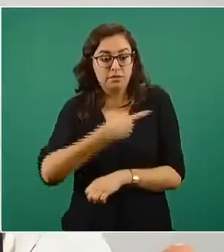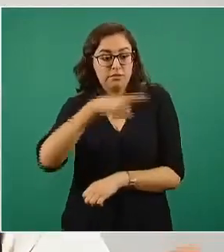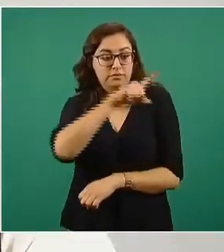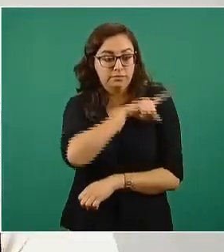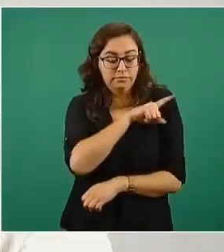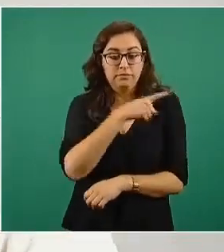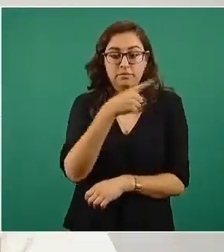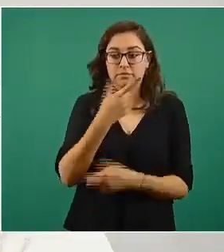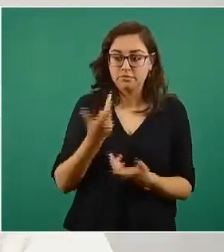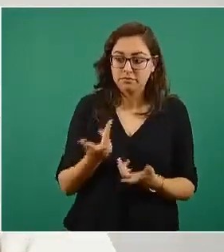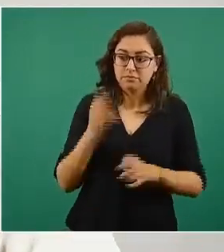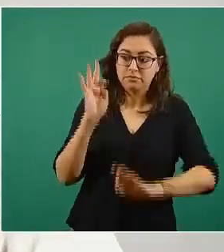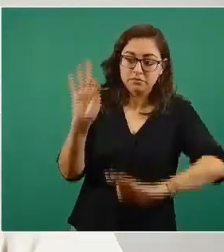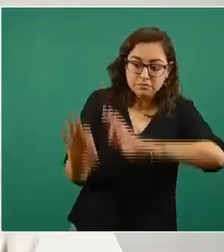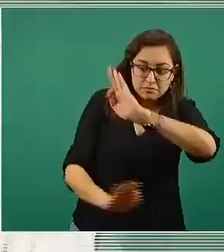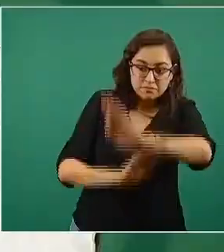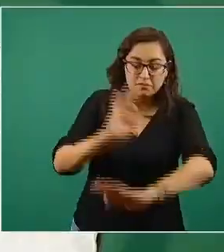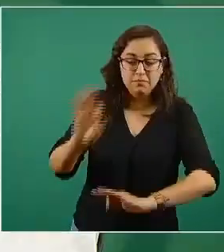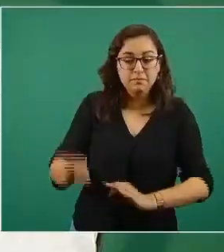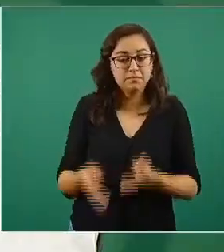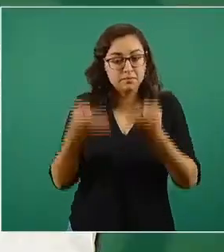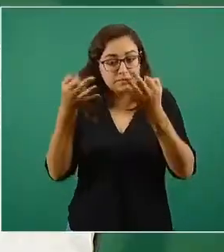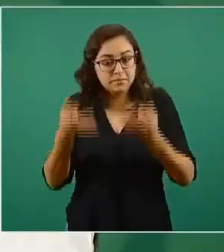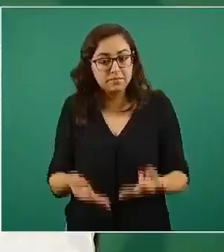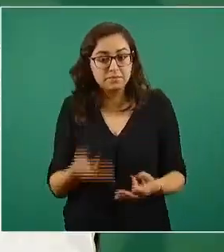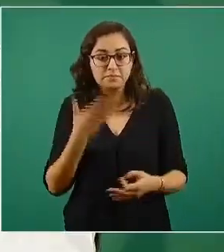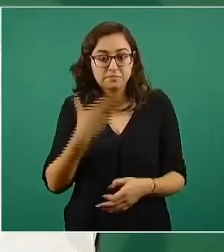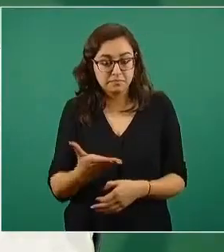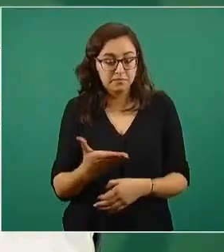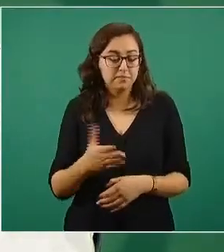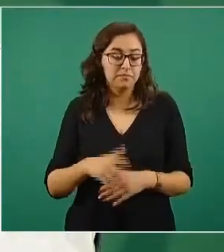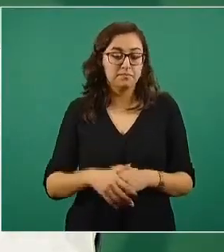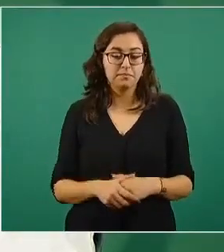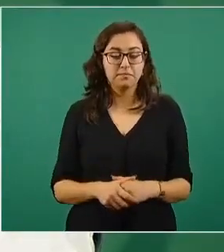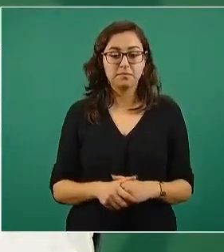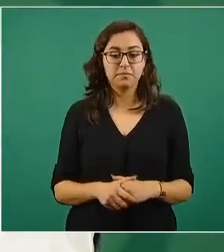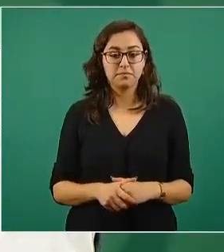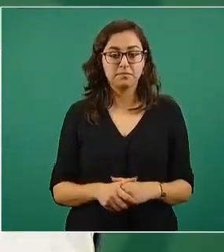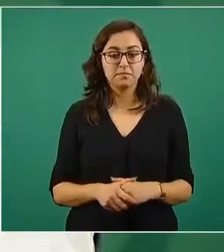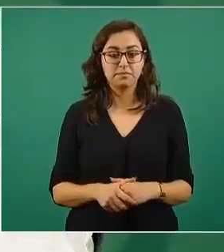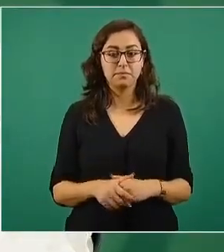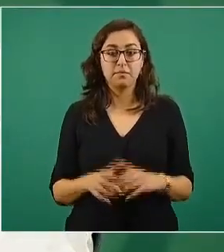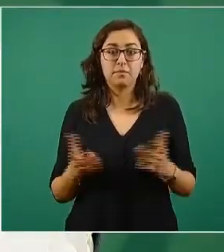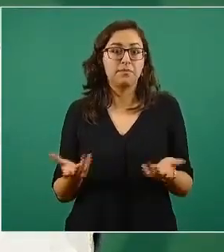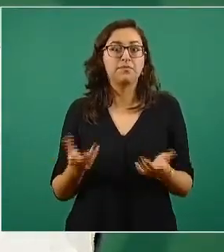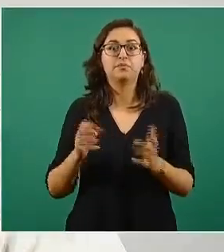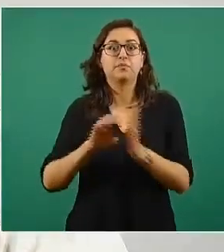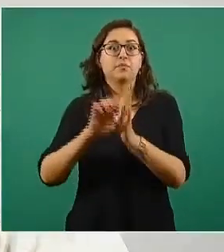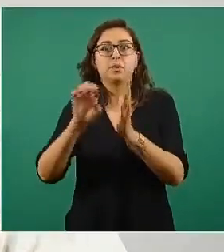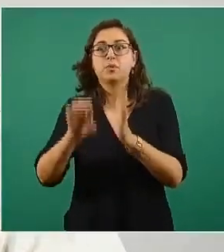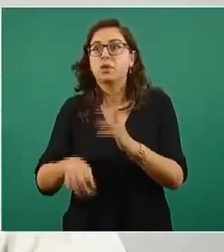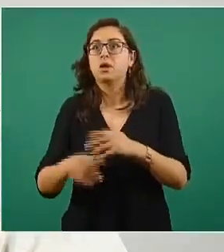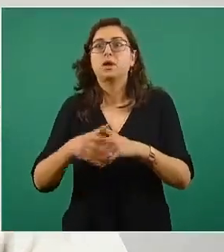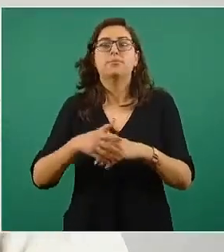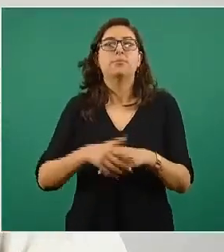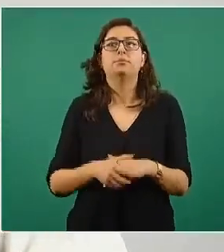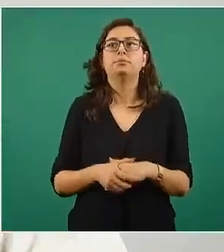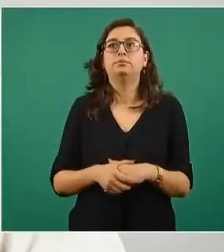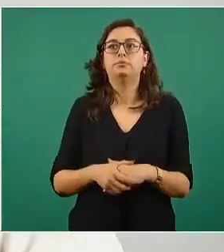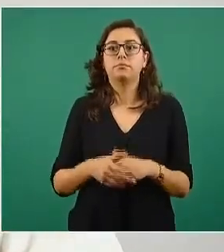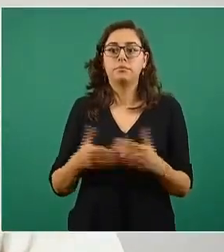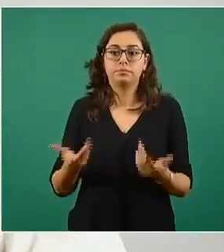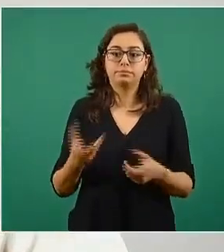el tratamiento de alguna condición de salud. En este caso, por ejemplo,